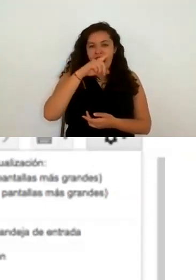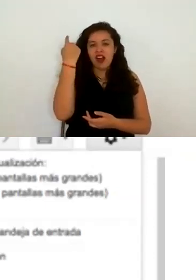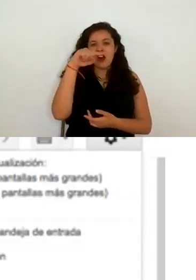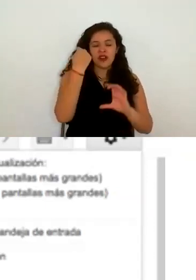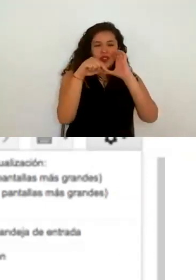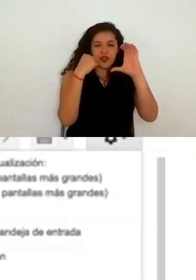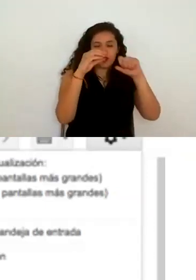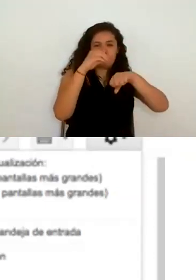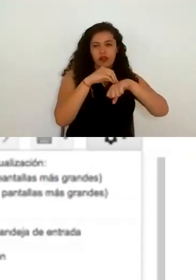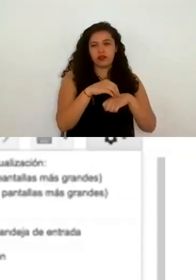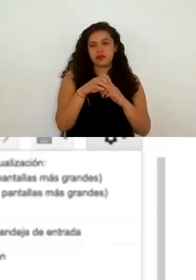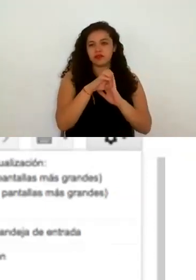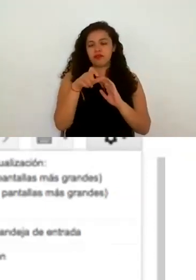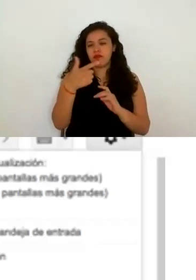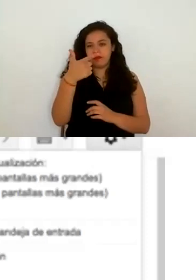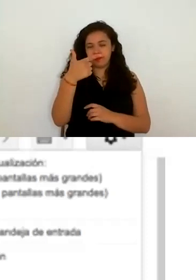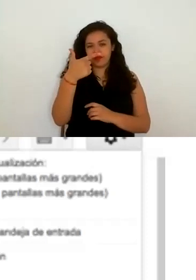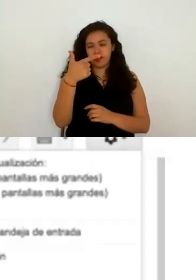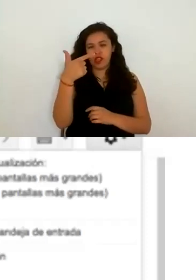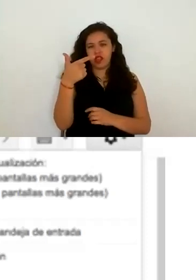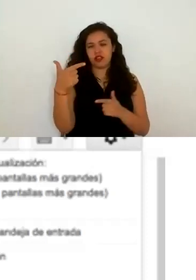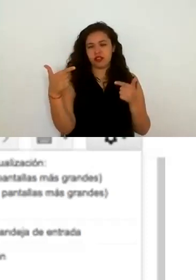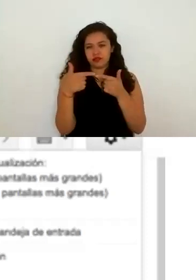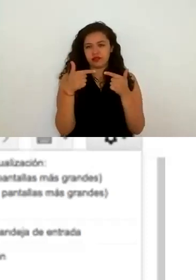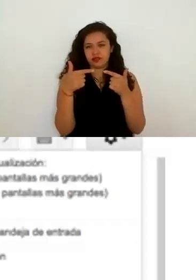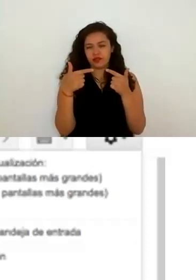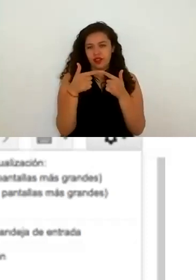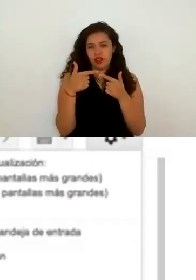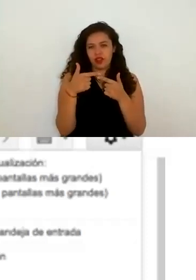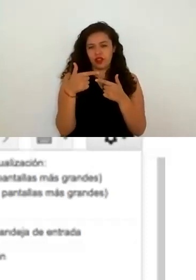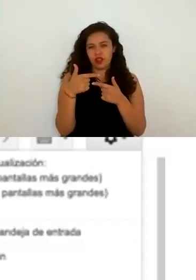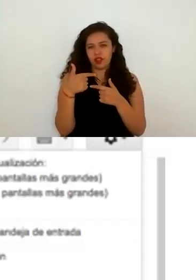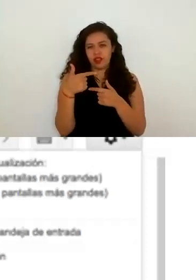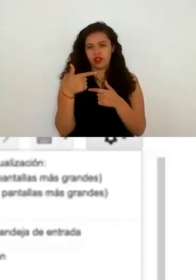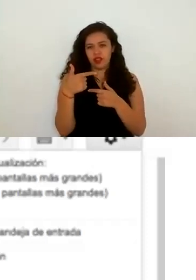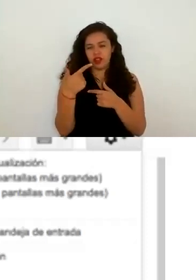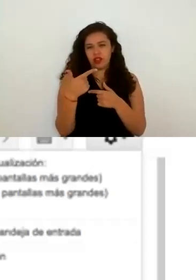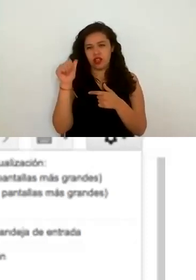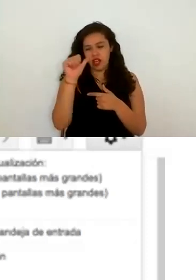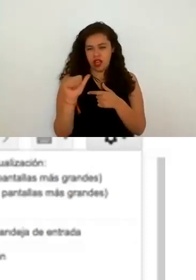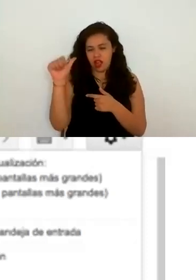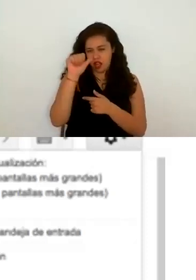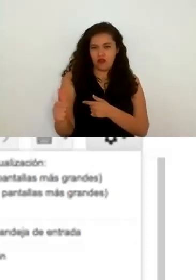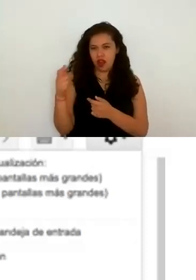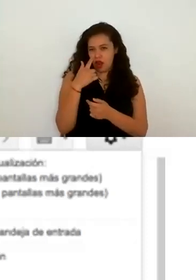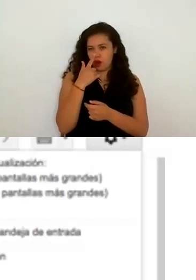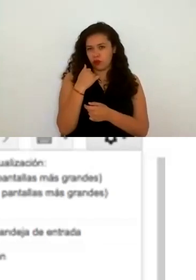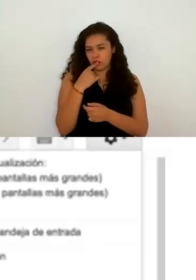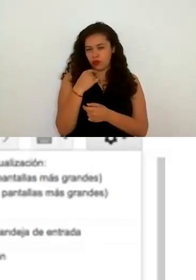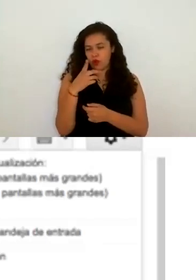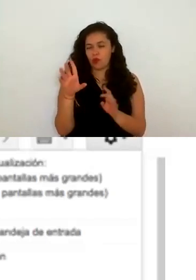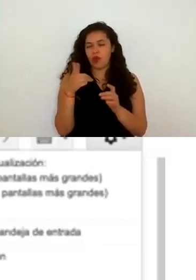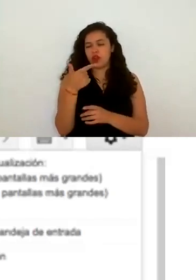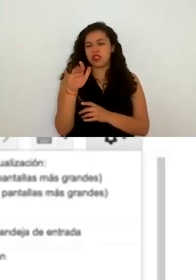por ejemplo, es Gmail, actualmente como que es el correo más utilizado, y nos da